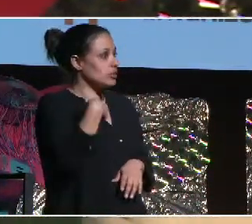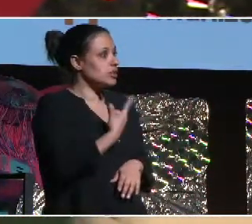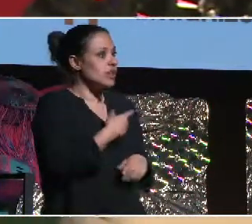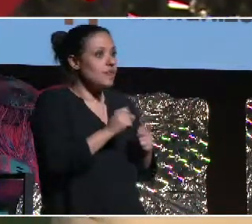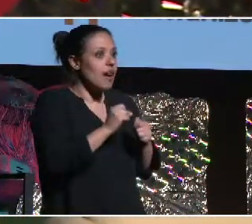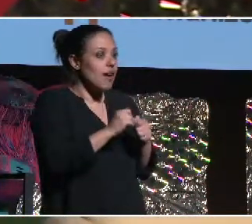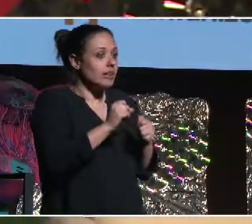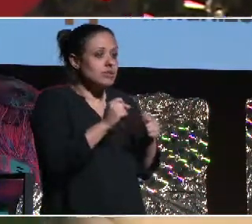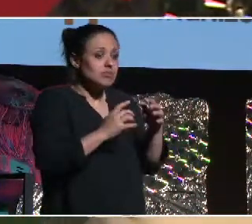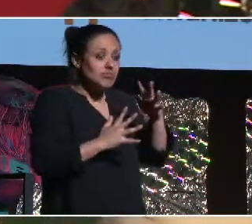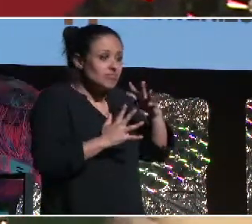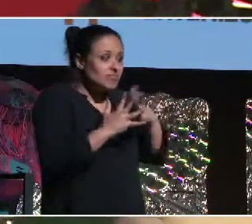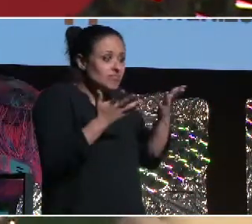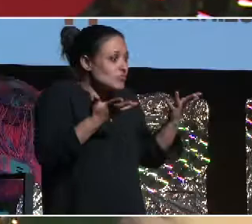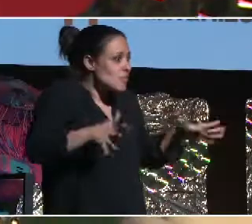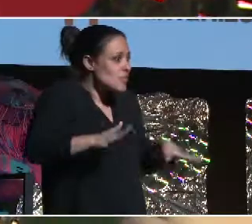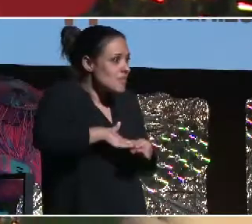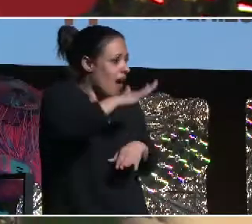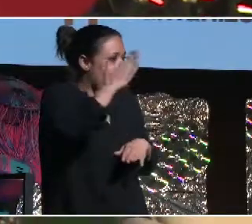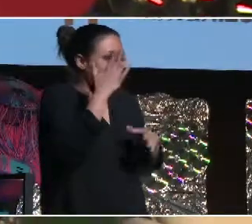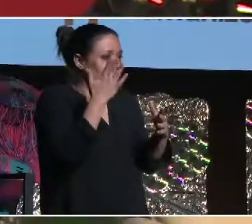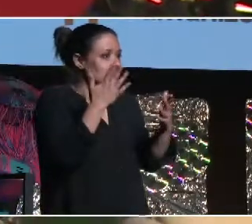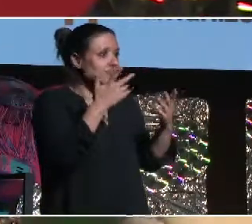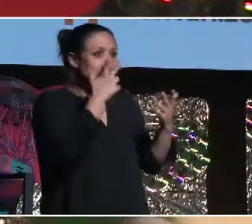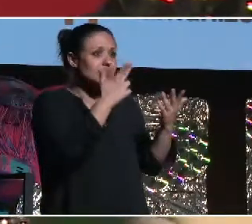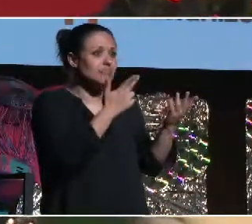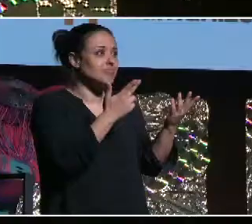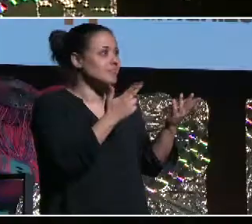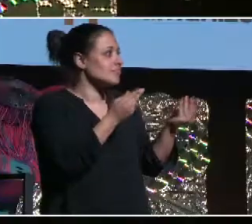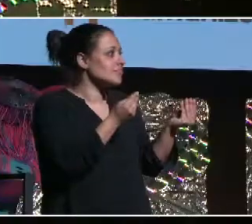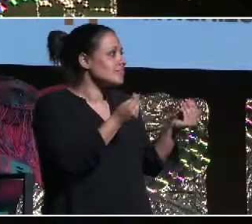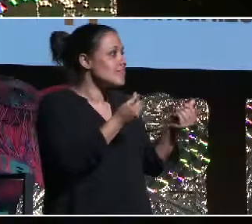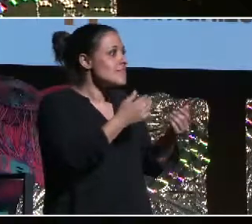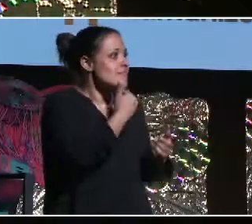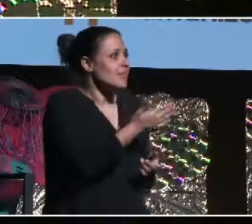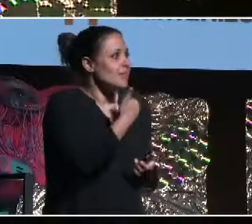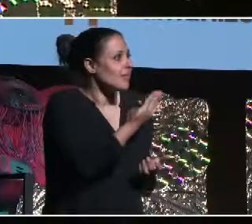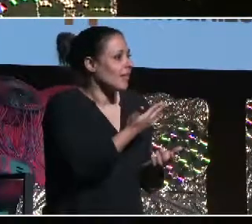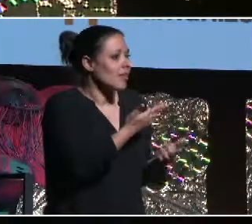con gobierno para chequear qué tipo de datos estamos recopilando.